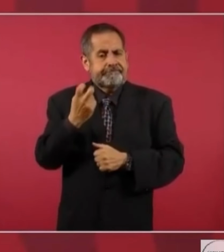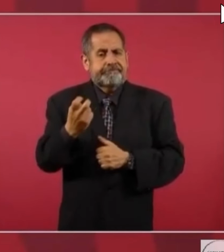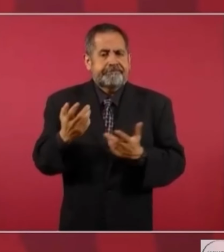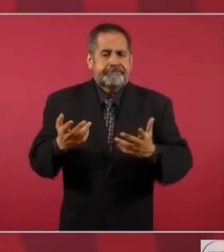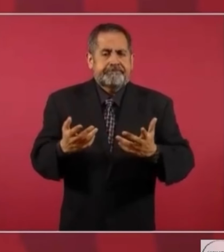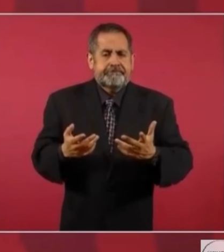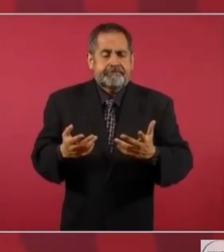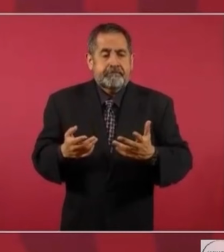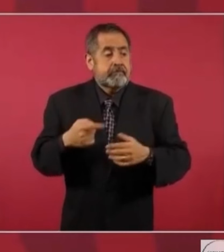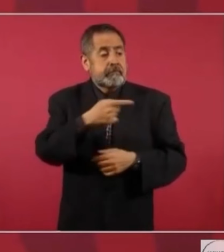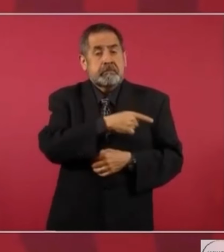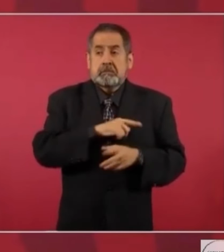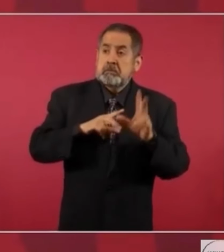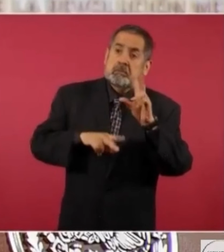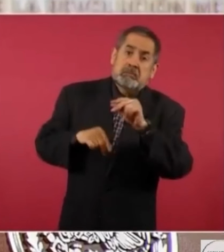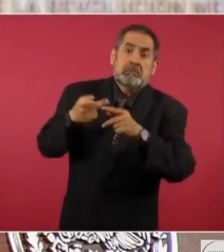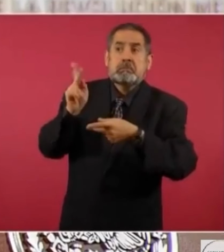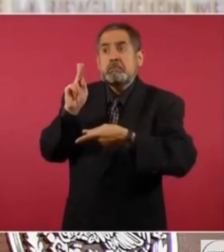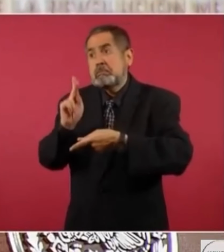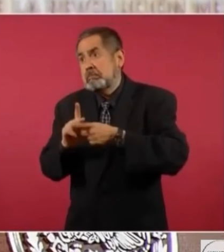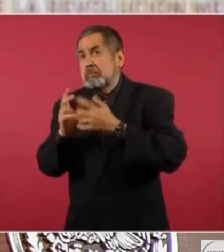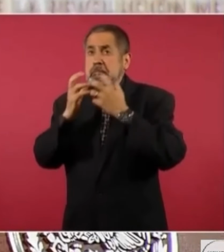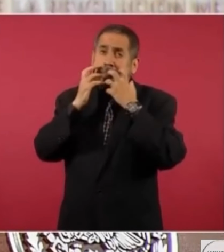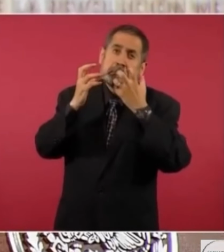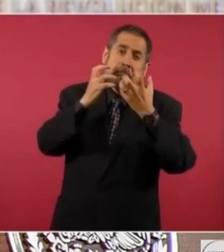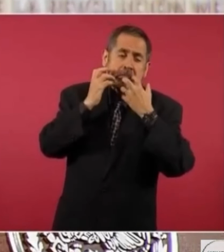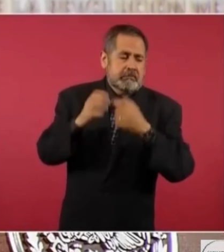ahora se rasgan las vestiduras